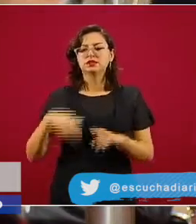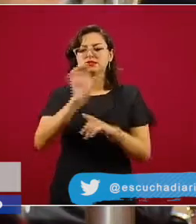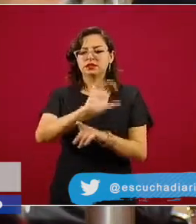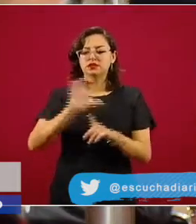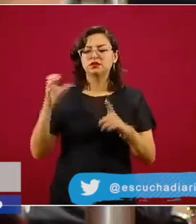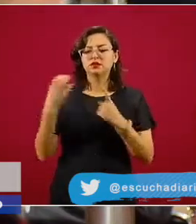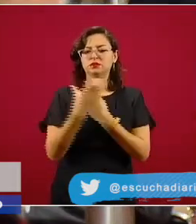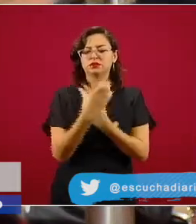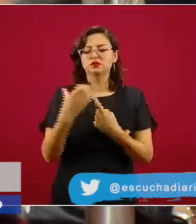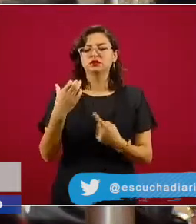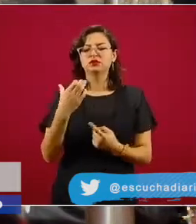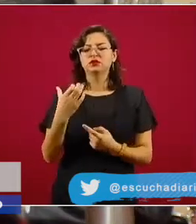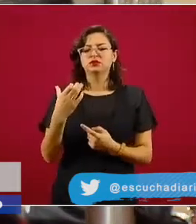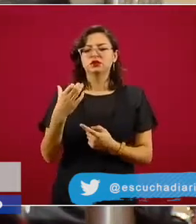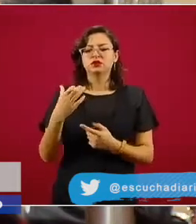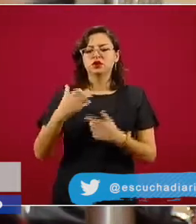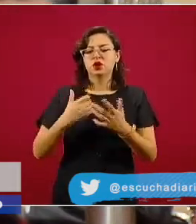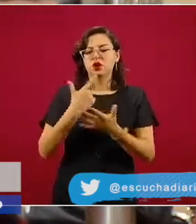sociedad.